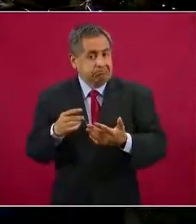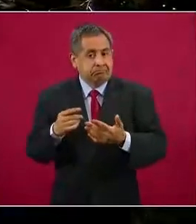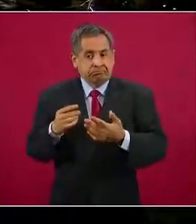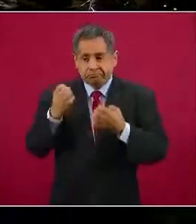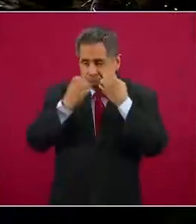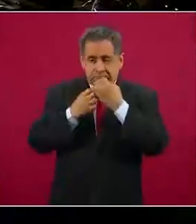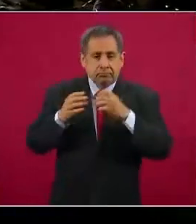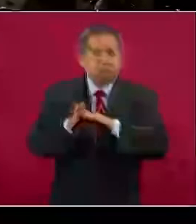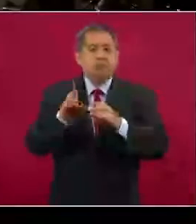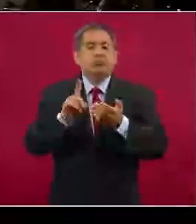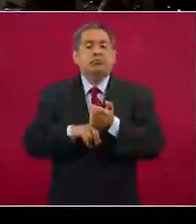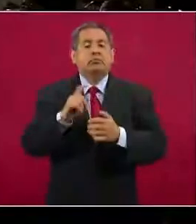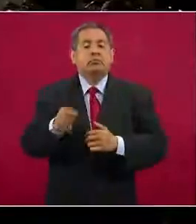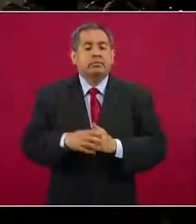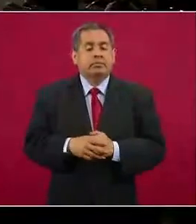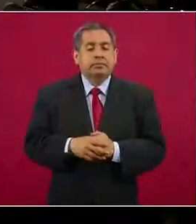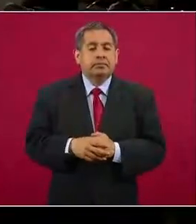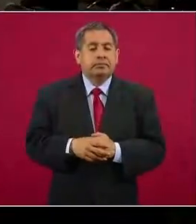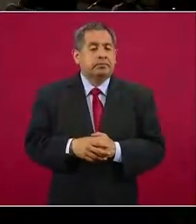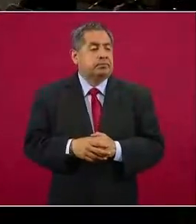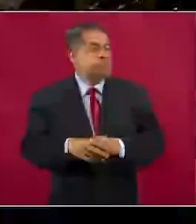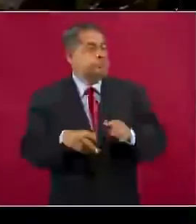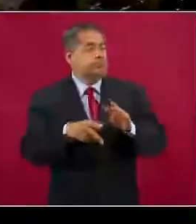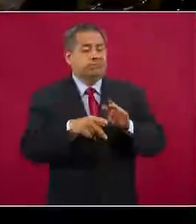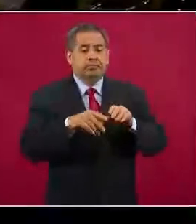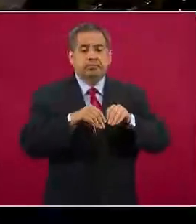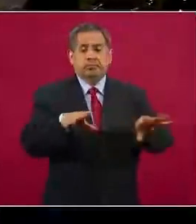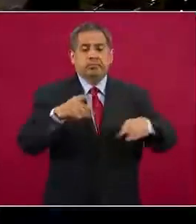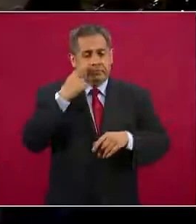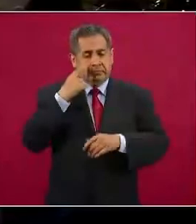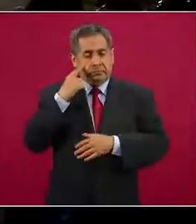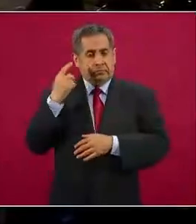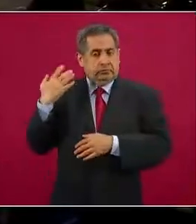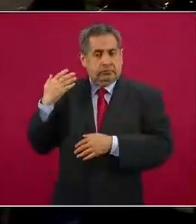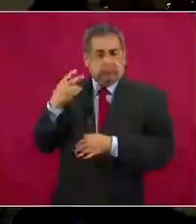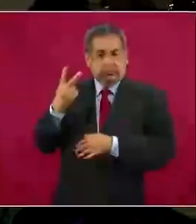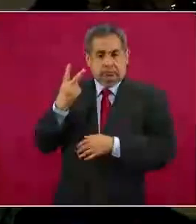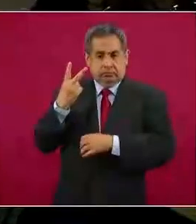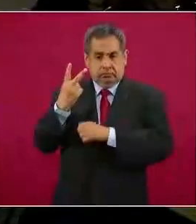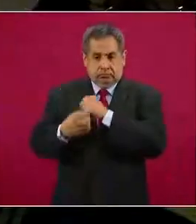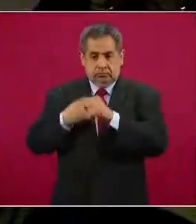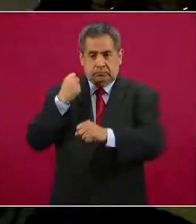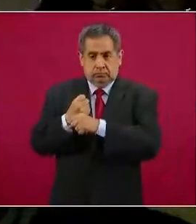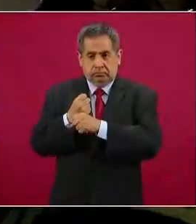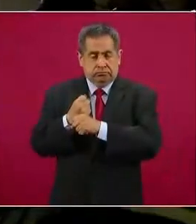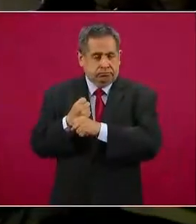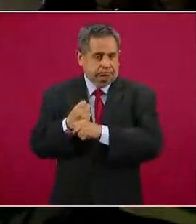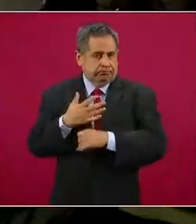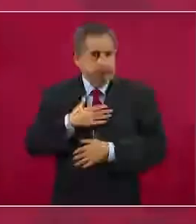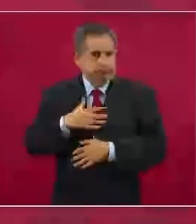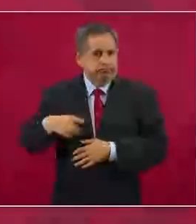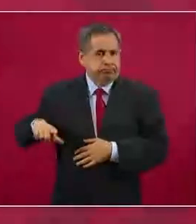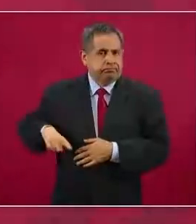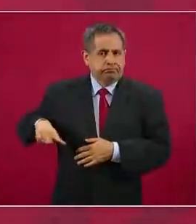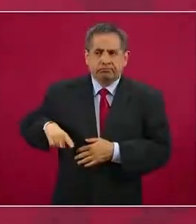el comportamiento de los medios en los 2 años del gobierno